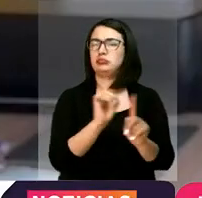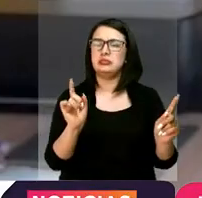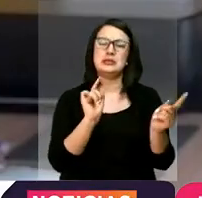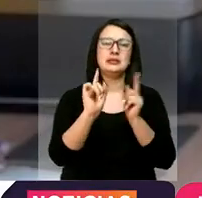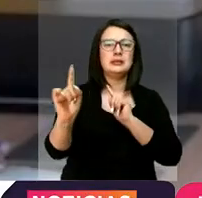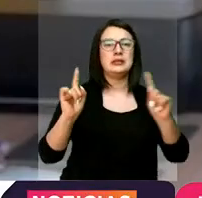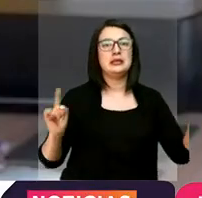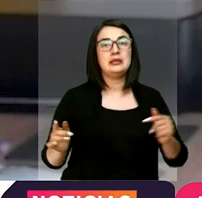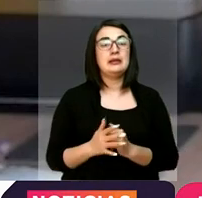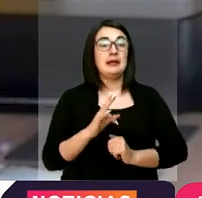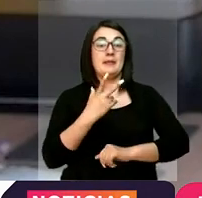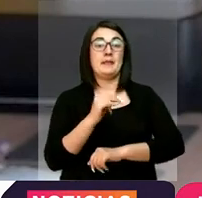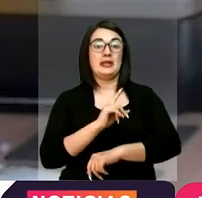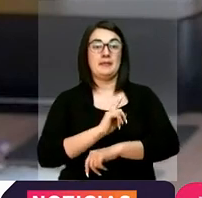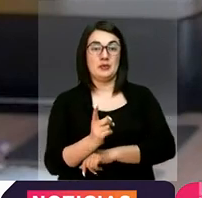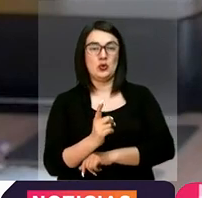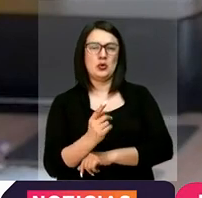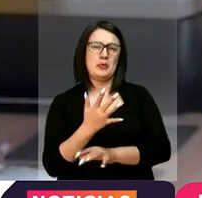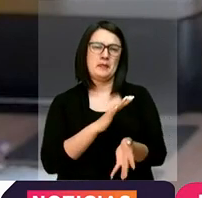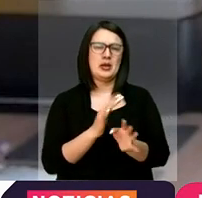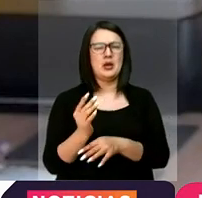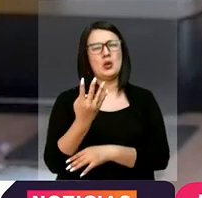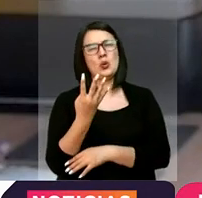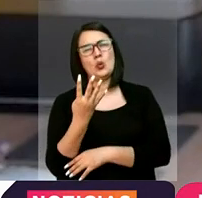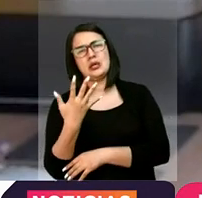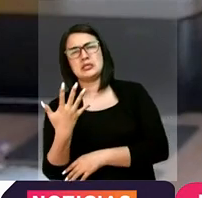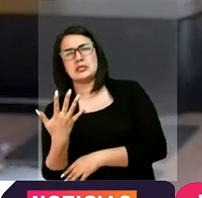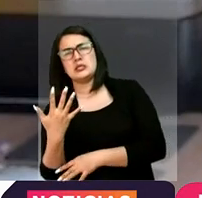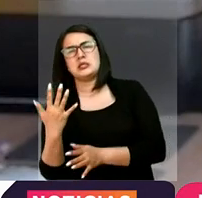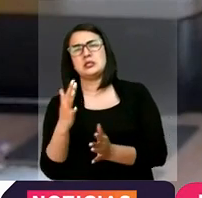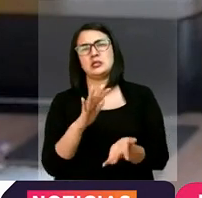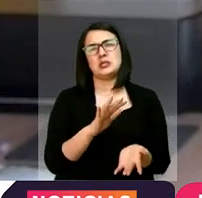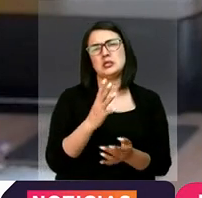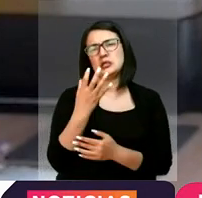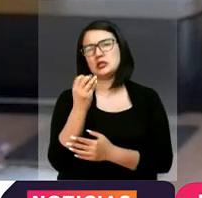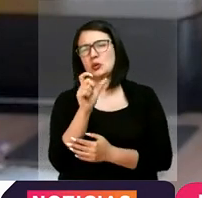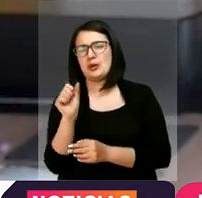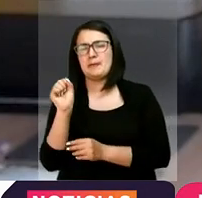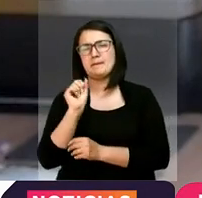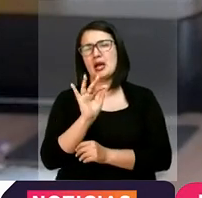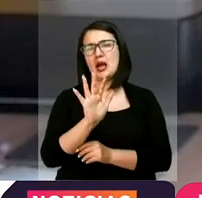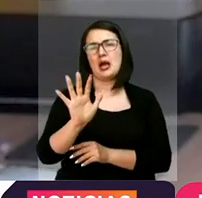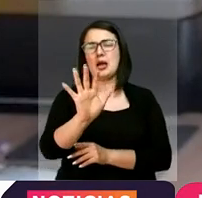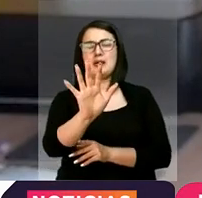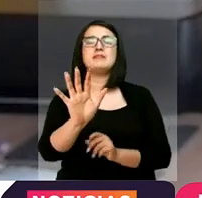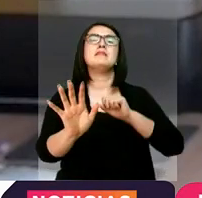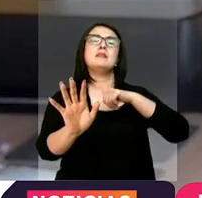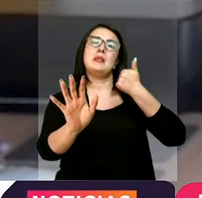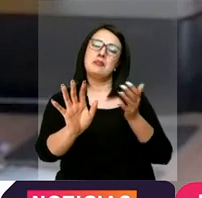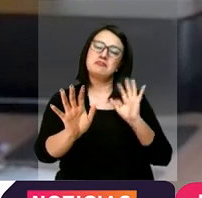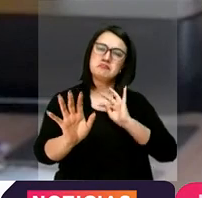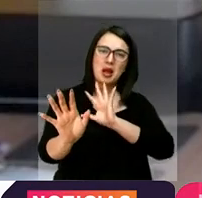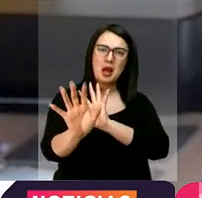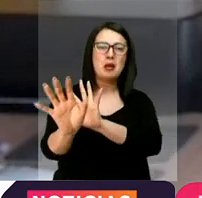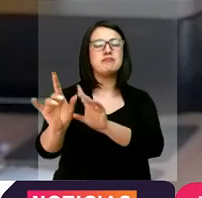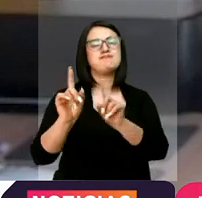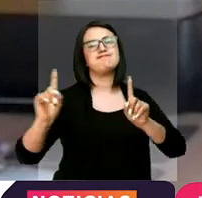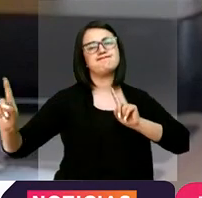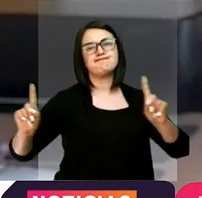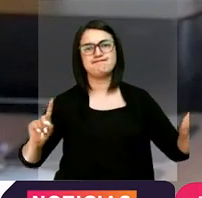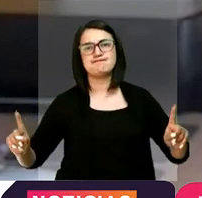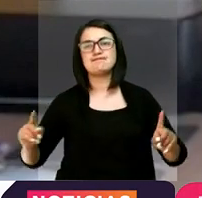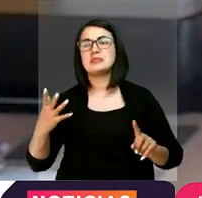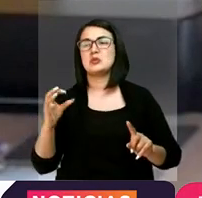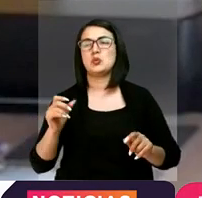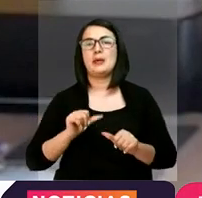20 minutos, con entre 45 y máximo 50 atletas separados en todas las distancias el uno del otro, a 50 metros